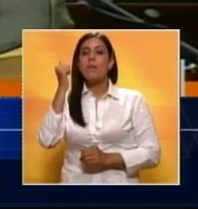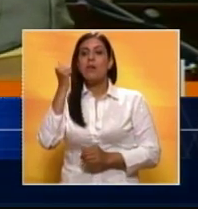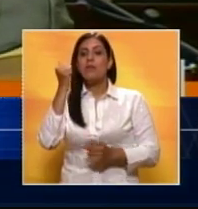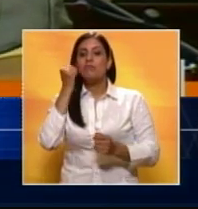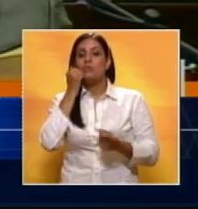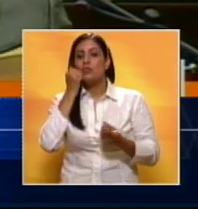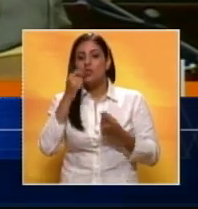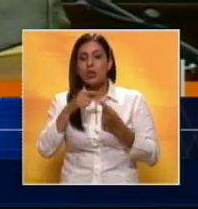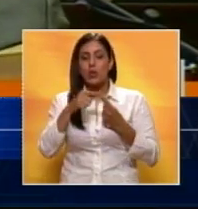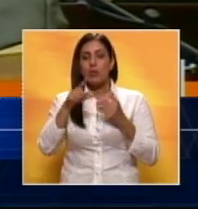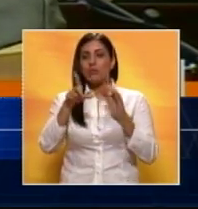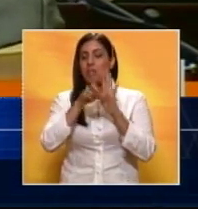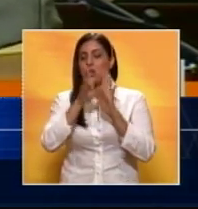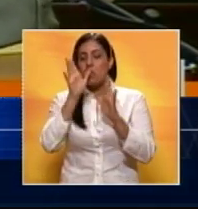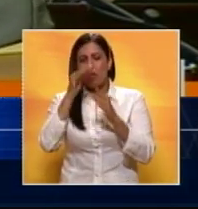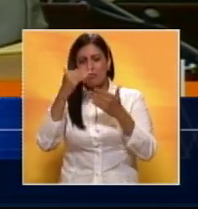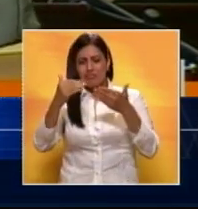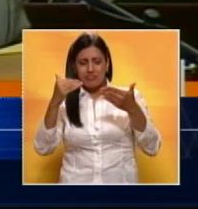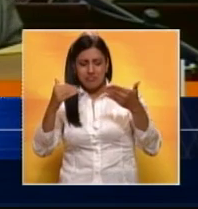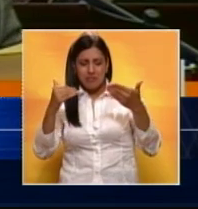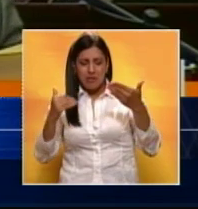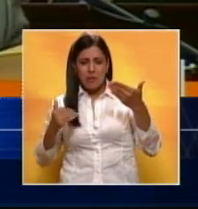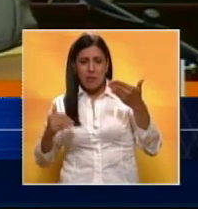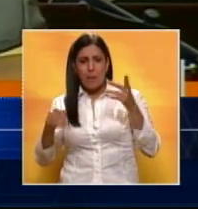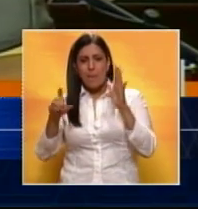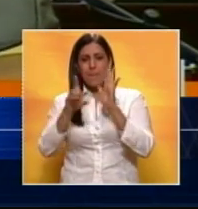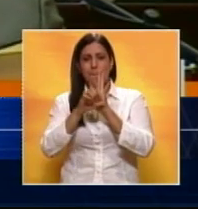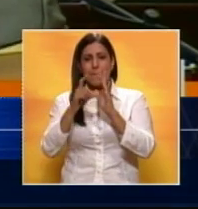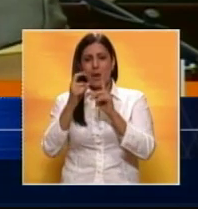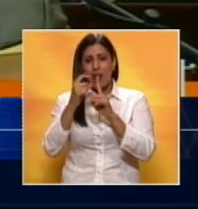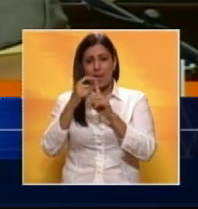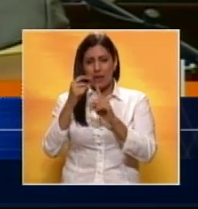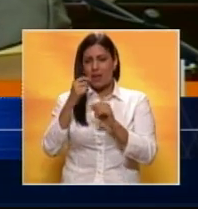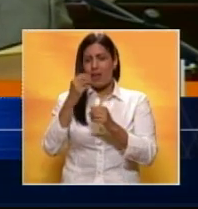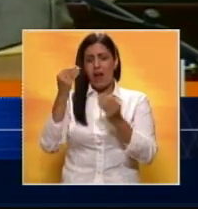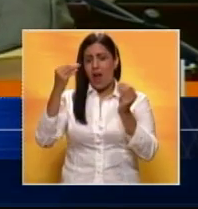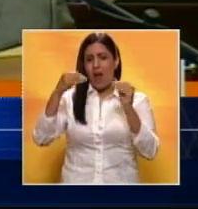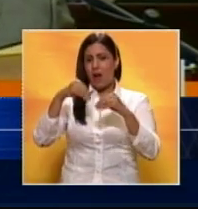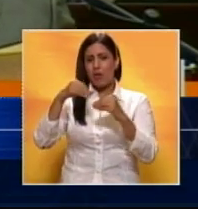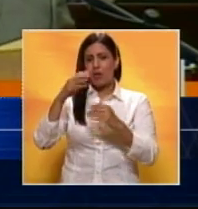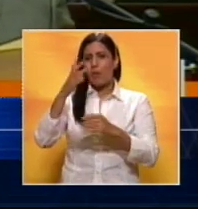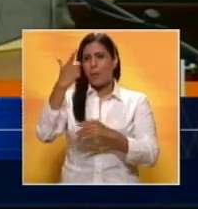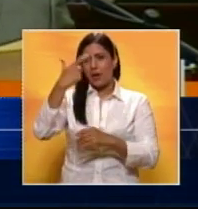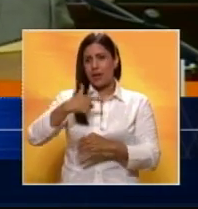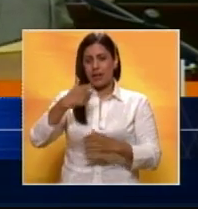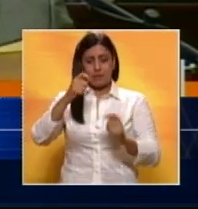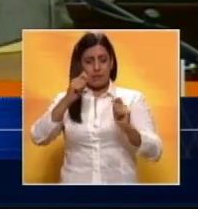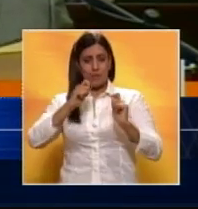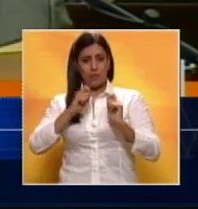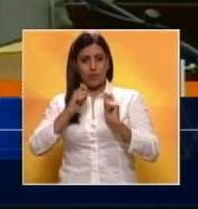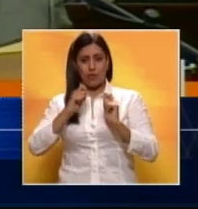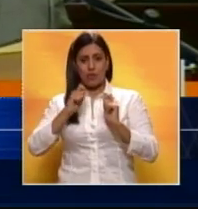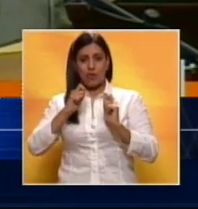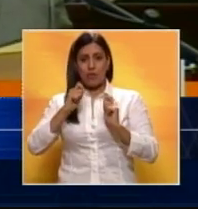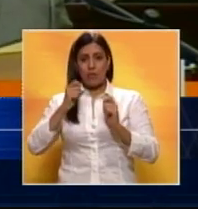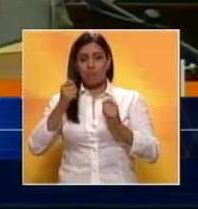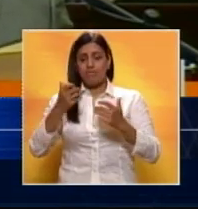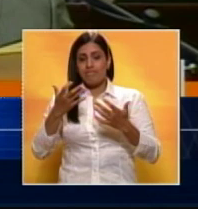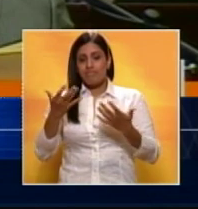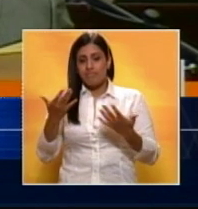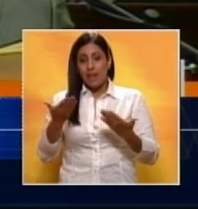írritos, ilegítimos y una serie de calificativos impropios para quien ostenta